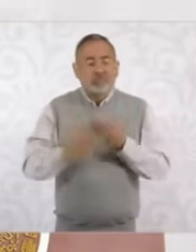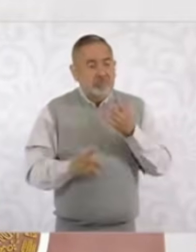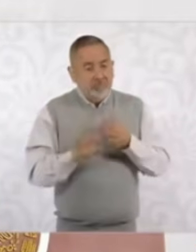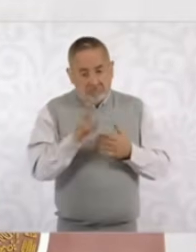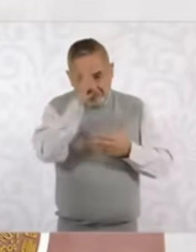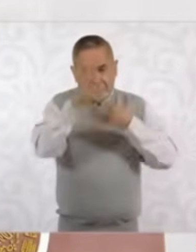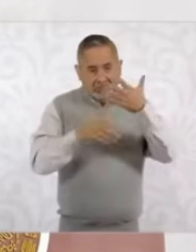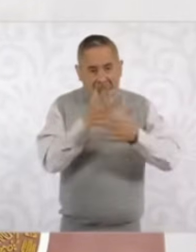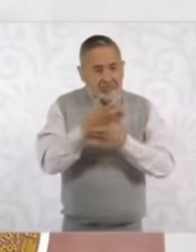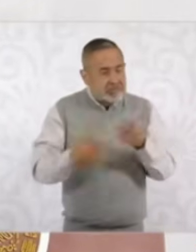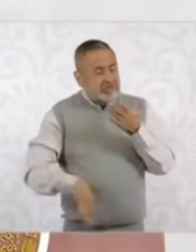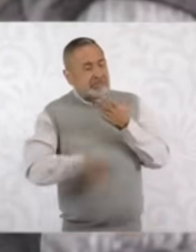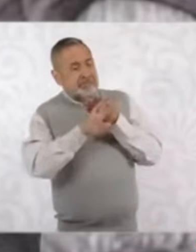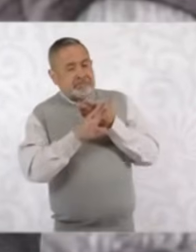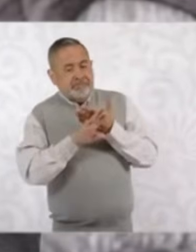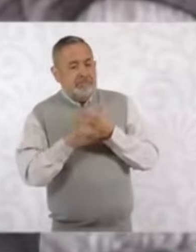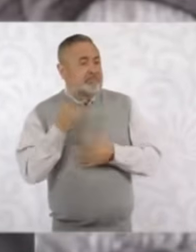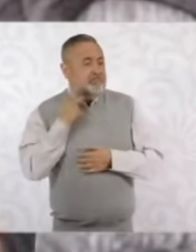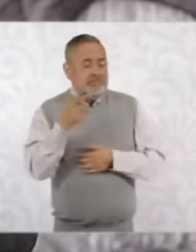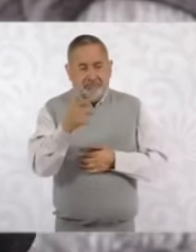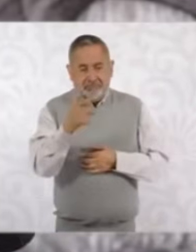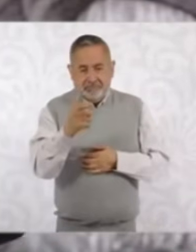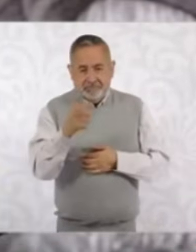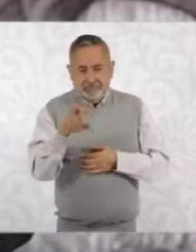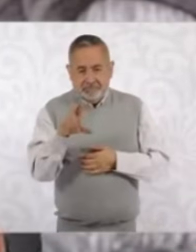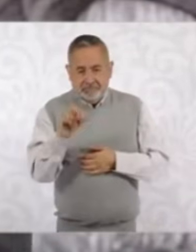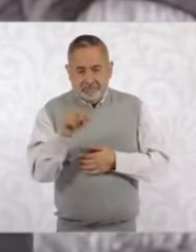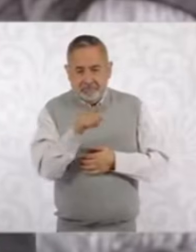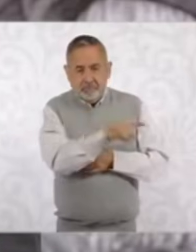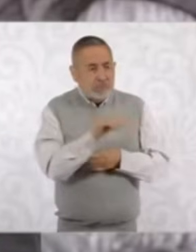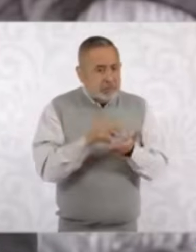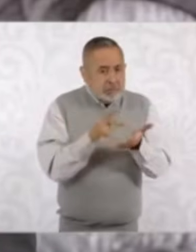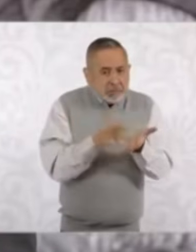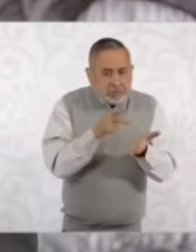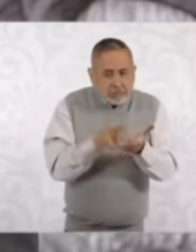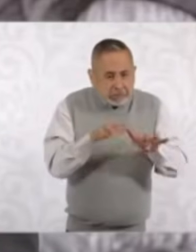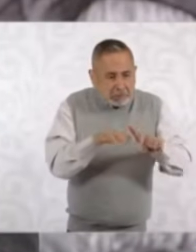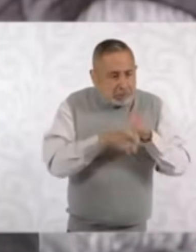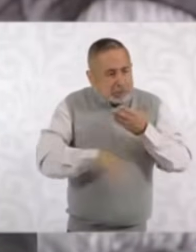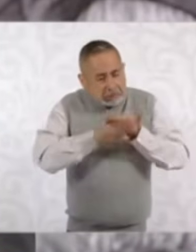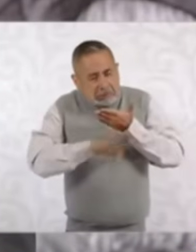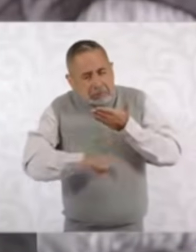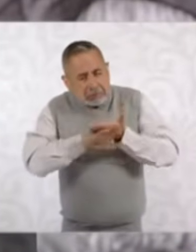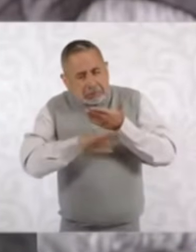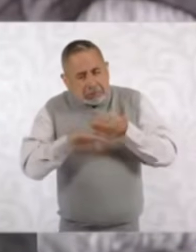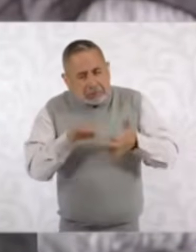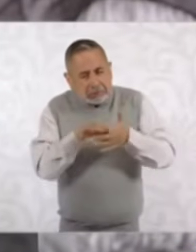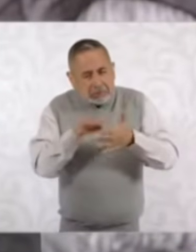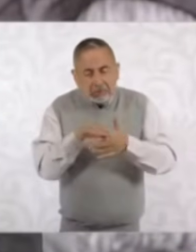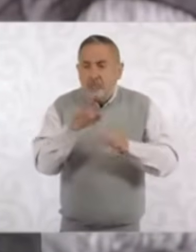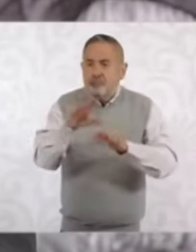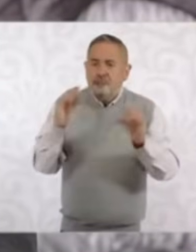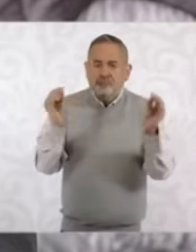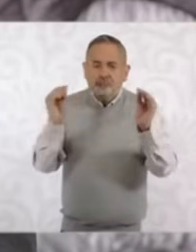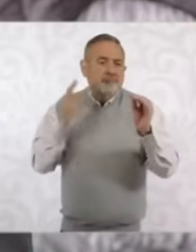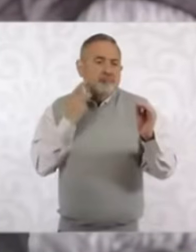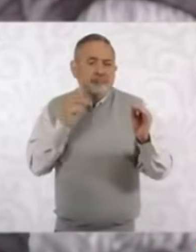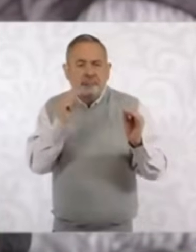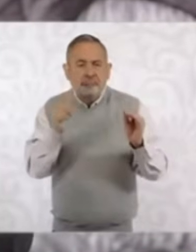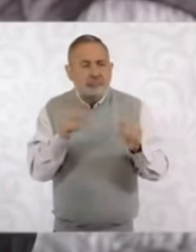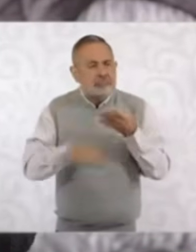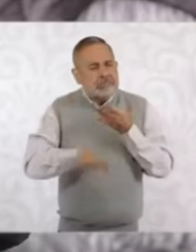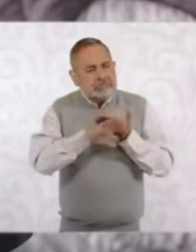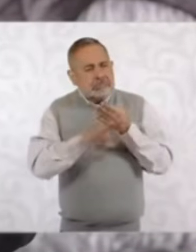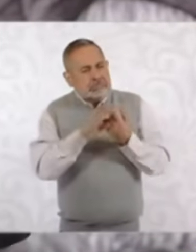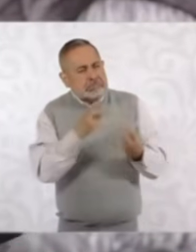de género contra Ricardo Salinas Pliego por el uso sistemático de la violencia, no del debate público político, sino